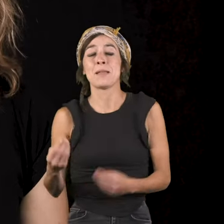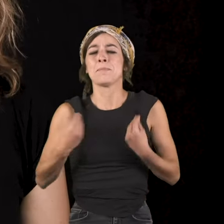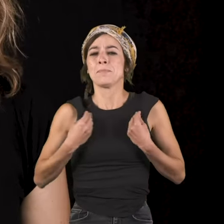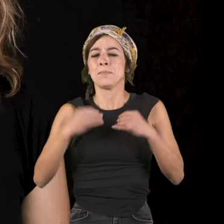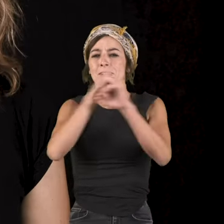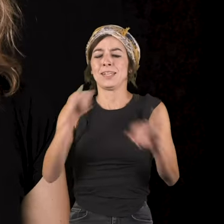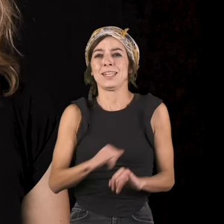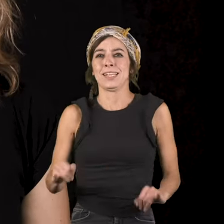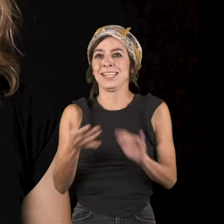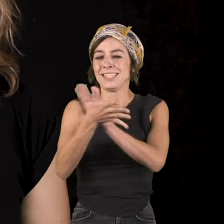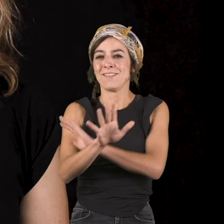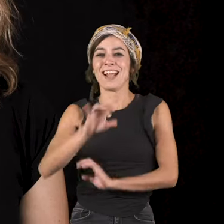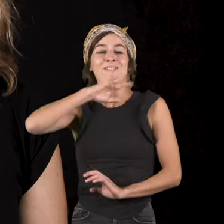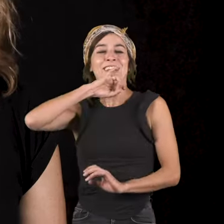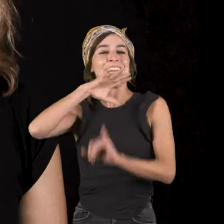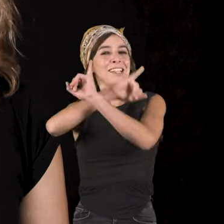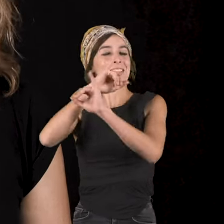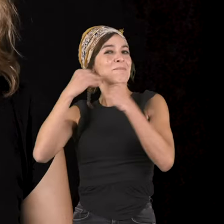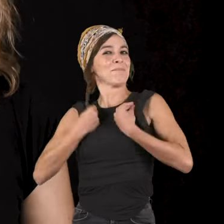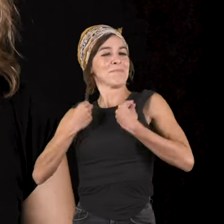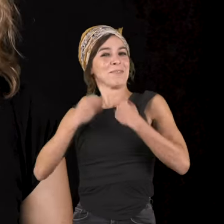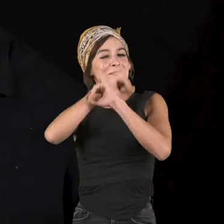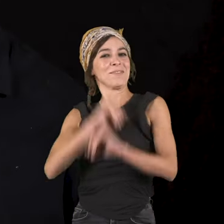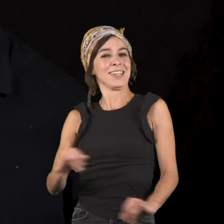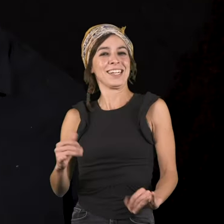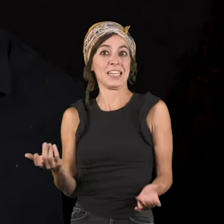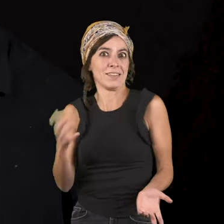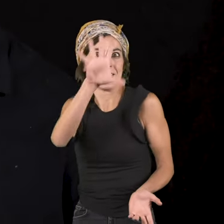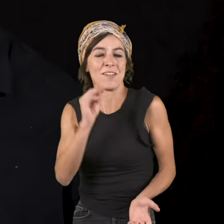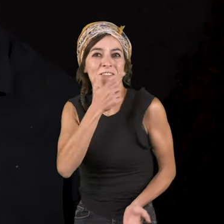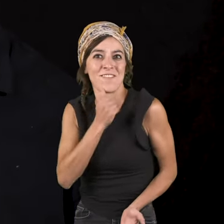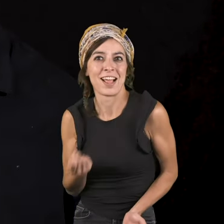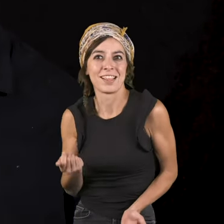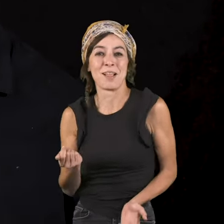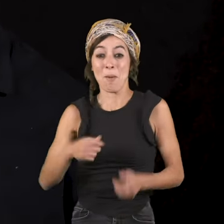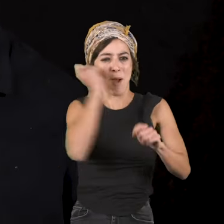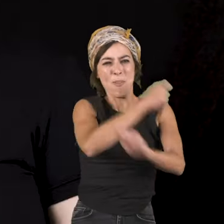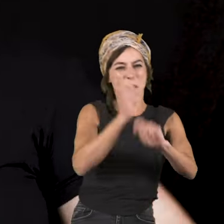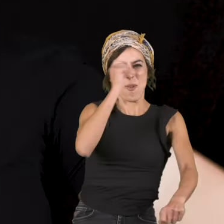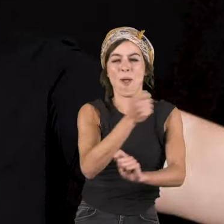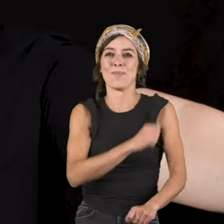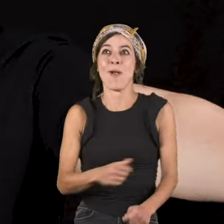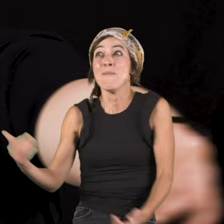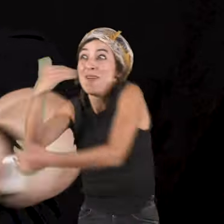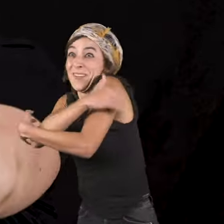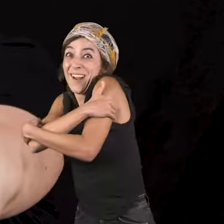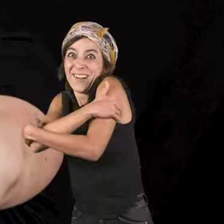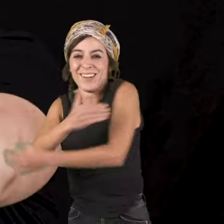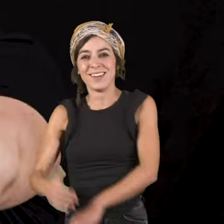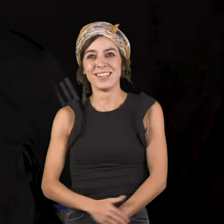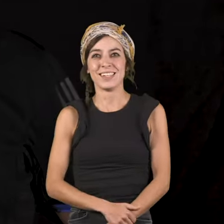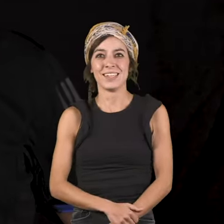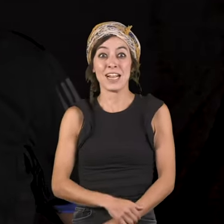da bizitzeko poza. Erraza da ulertzen. Materia goitzea. Metakada